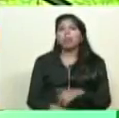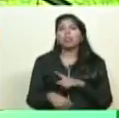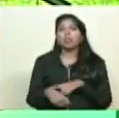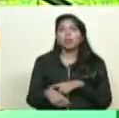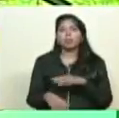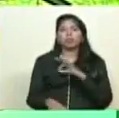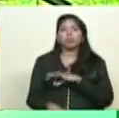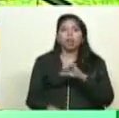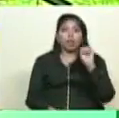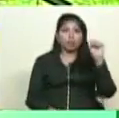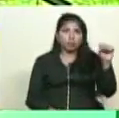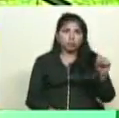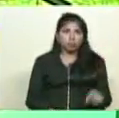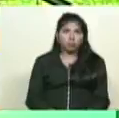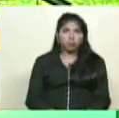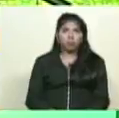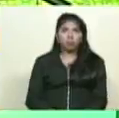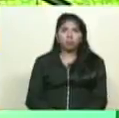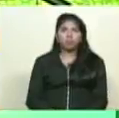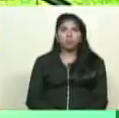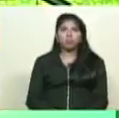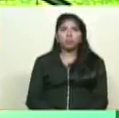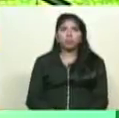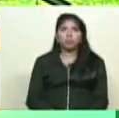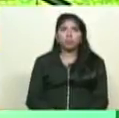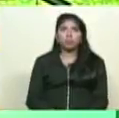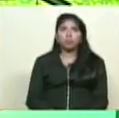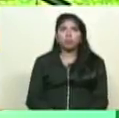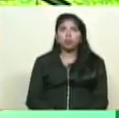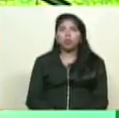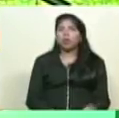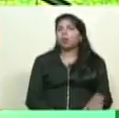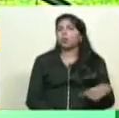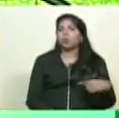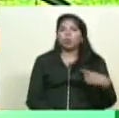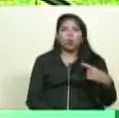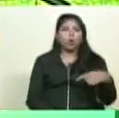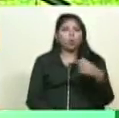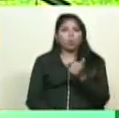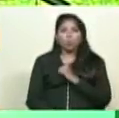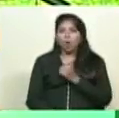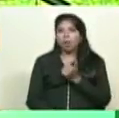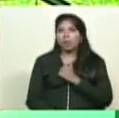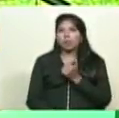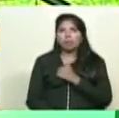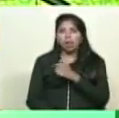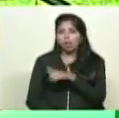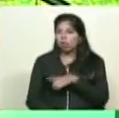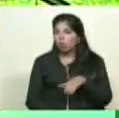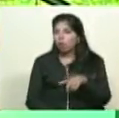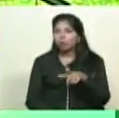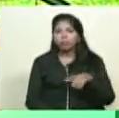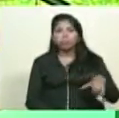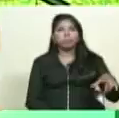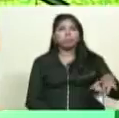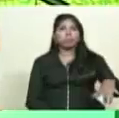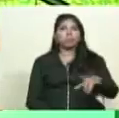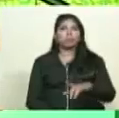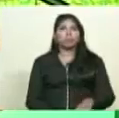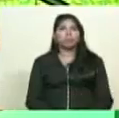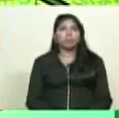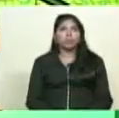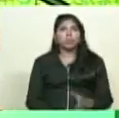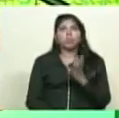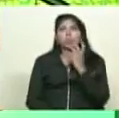socialismo. Y el socialismo se construye en todos los espacios. Pero es imposible pensar en una sociedad